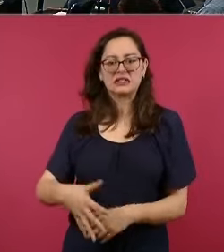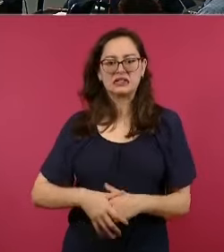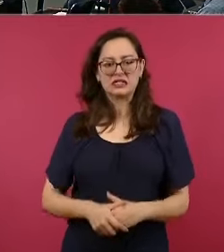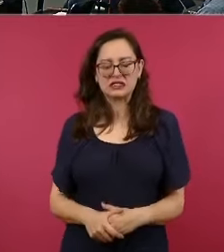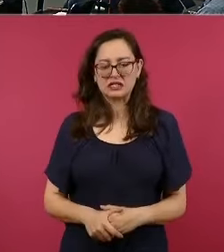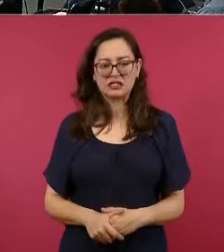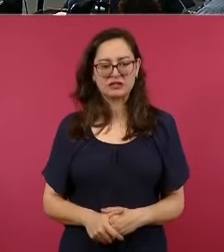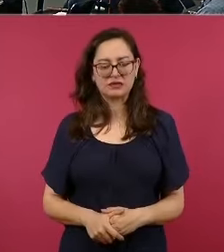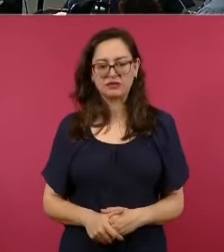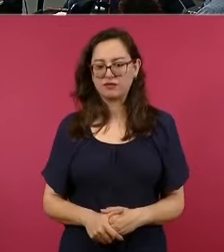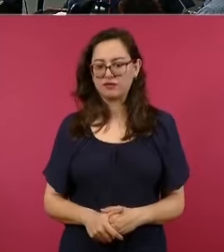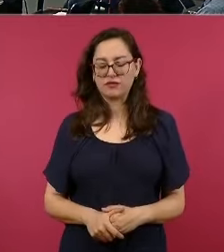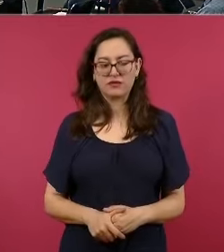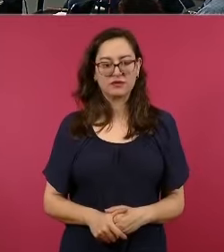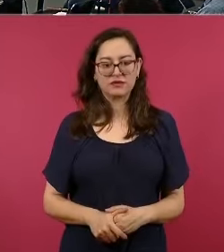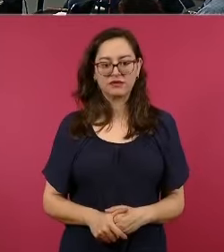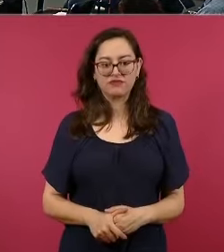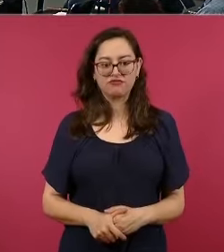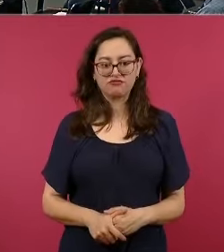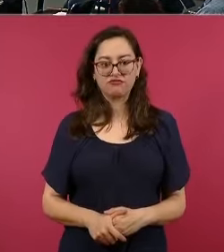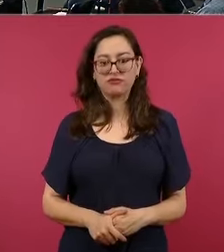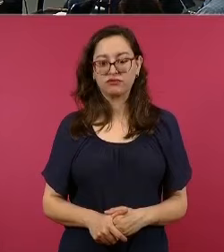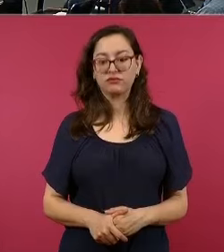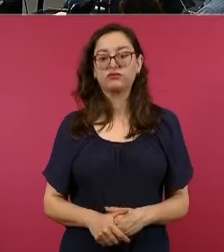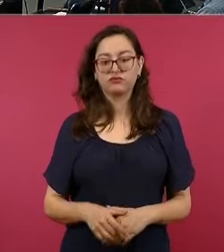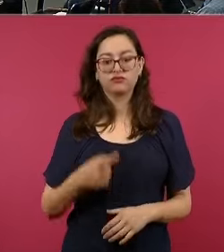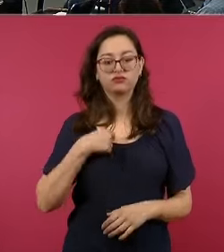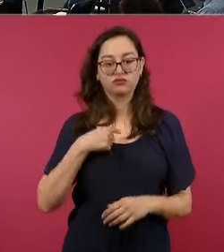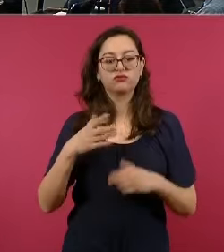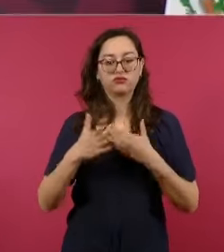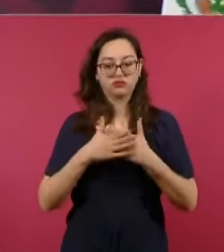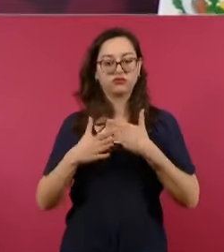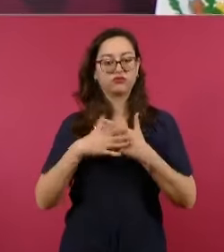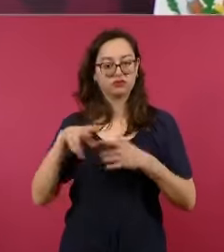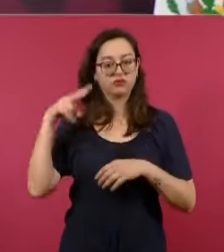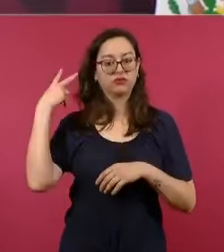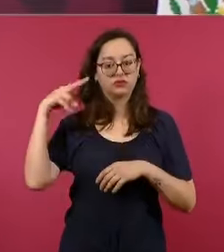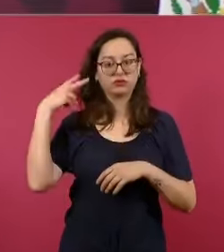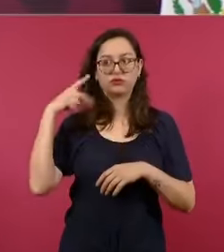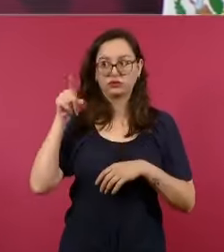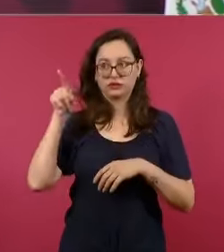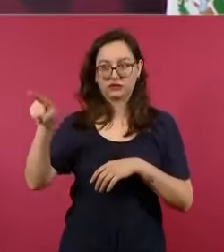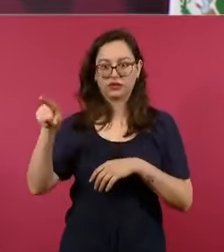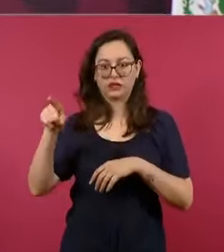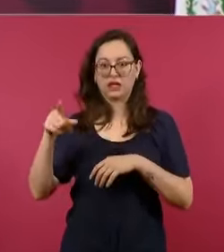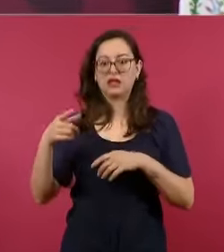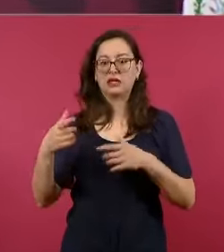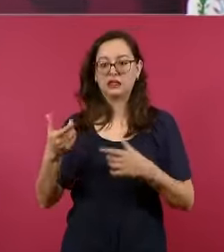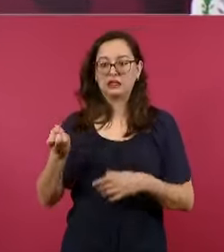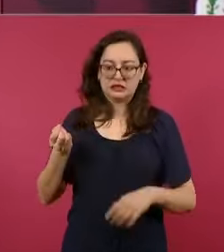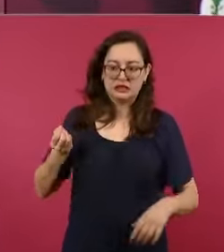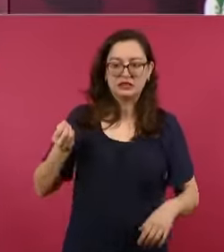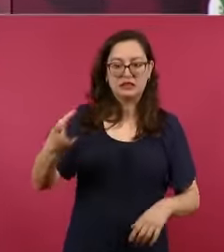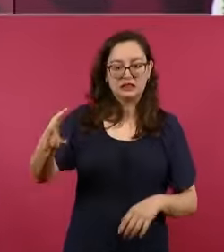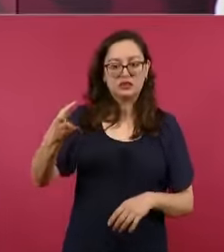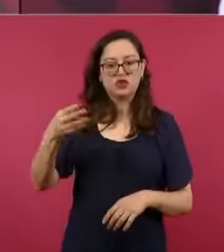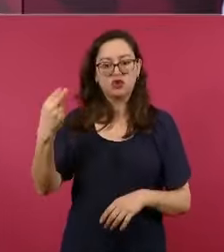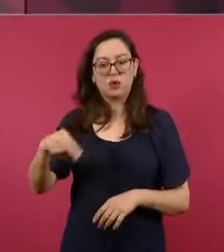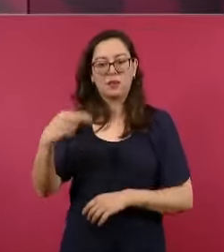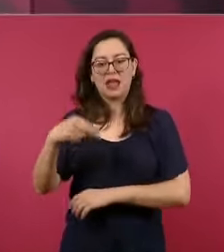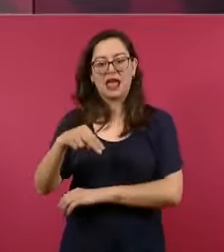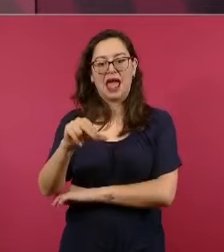voy a ir allá ponerle su nombre de efesio se va a